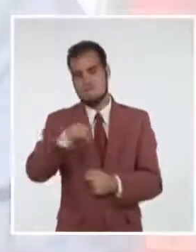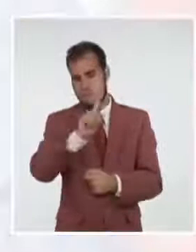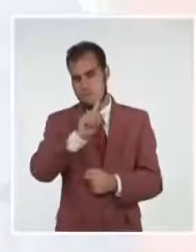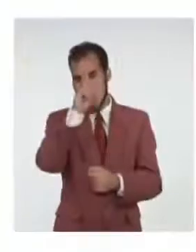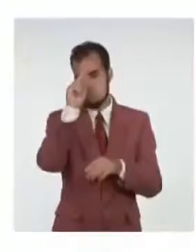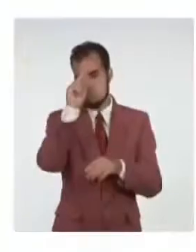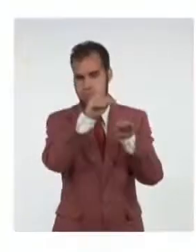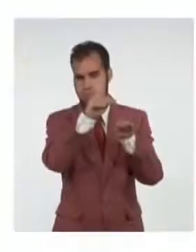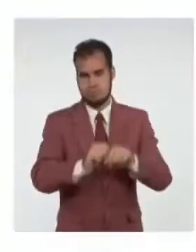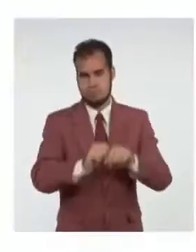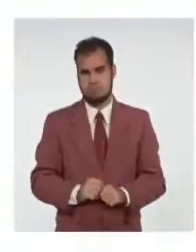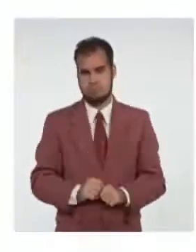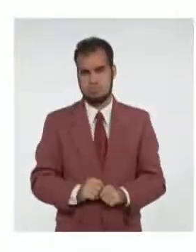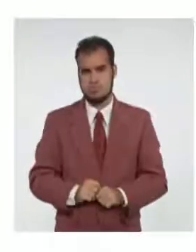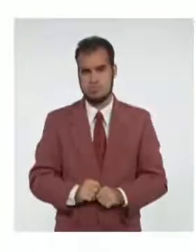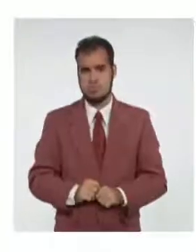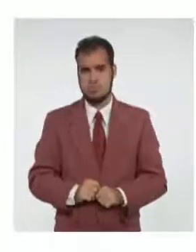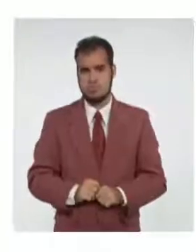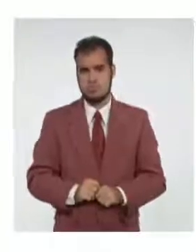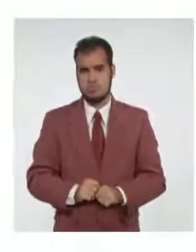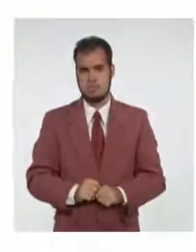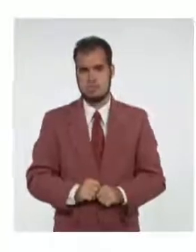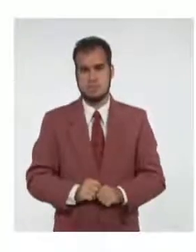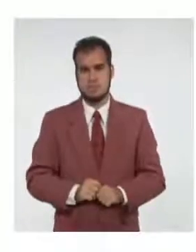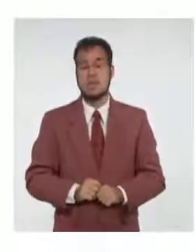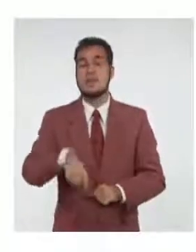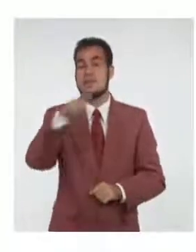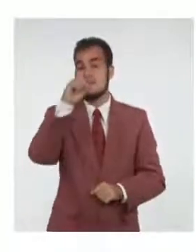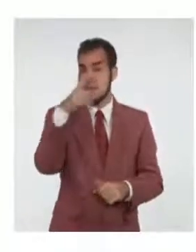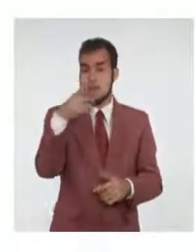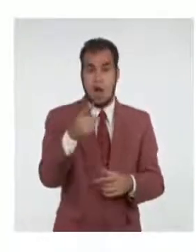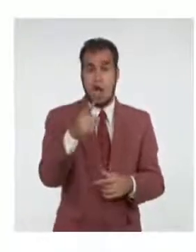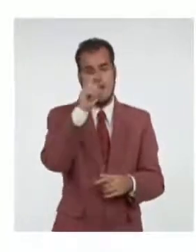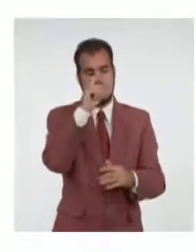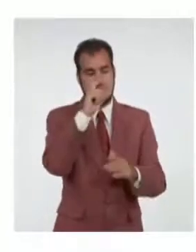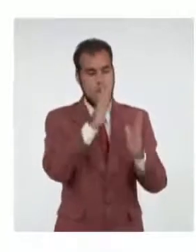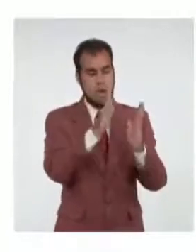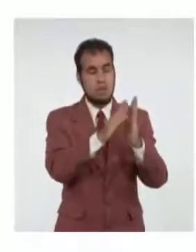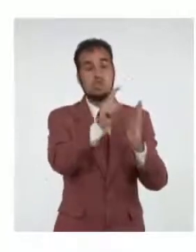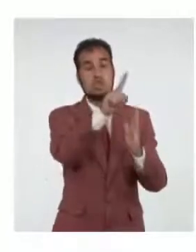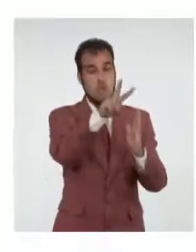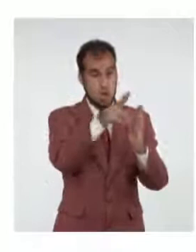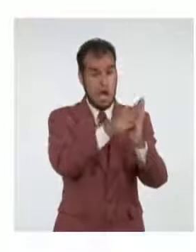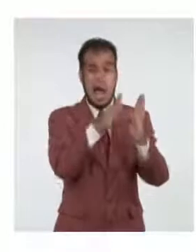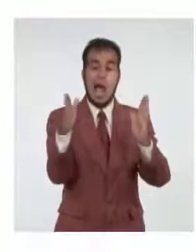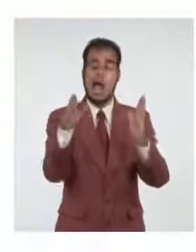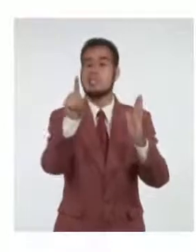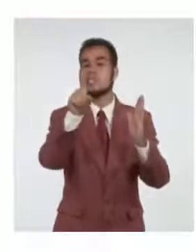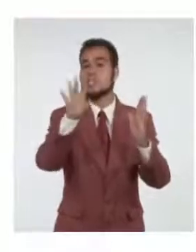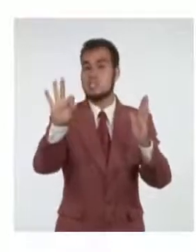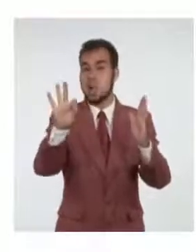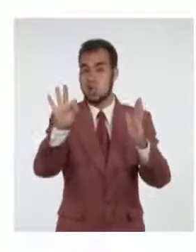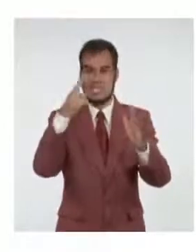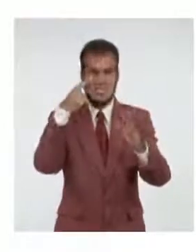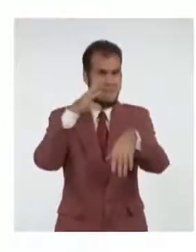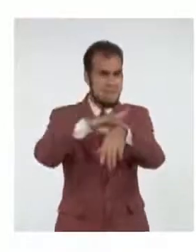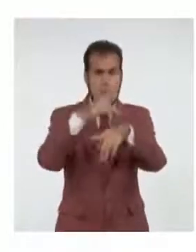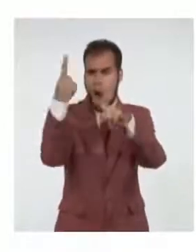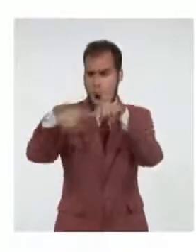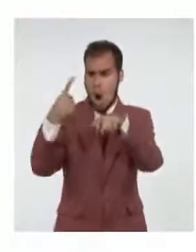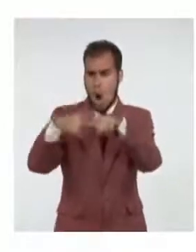niños de 12 a 18 años de edad con enfermedades crónicas asociadas. Estamos